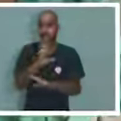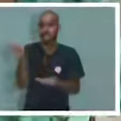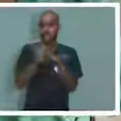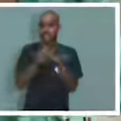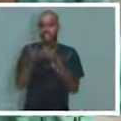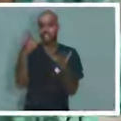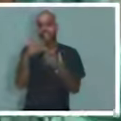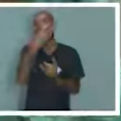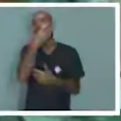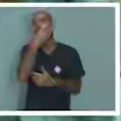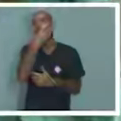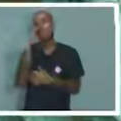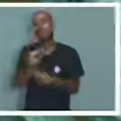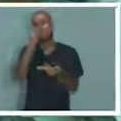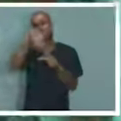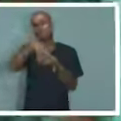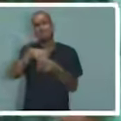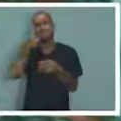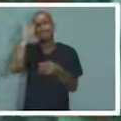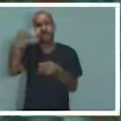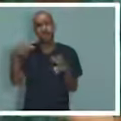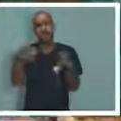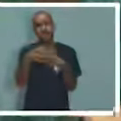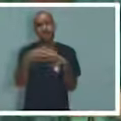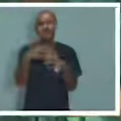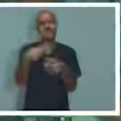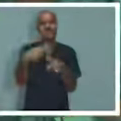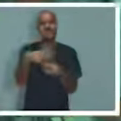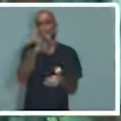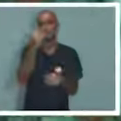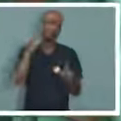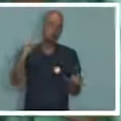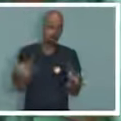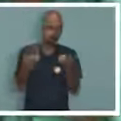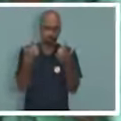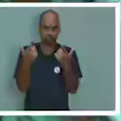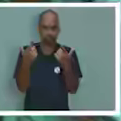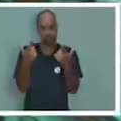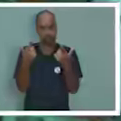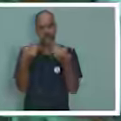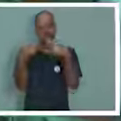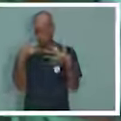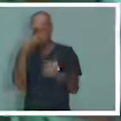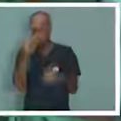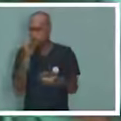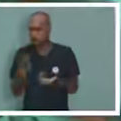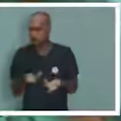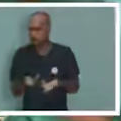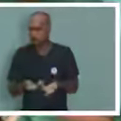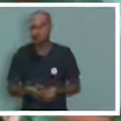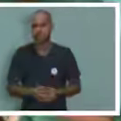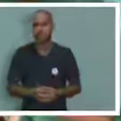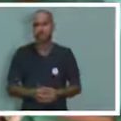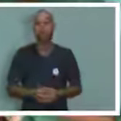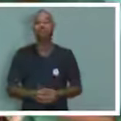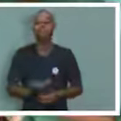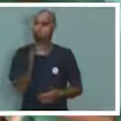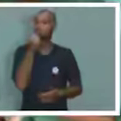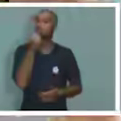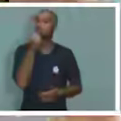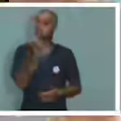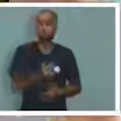que forman parte del contingente 60 aniversario. ¿Qué representa esto para ti? Bueno, eso es un honor ser parte de esos